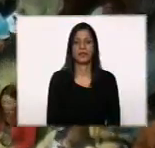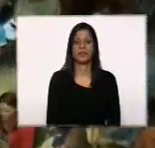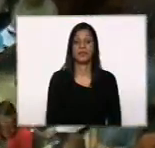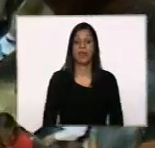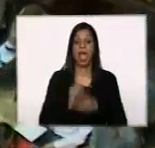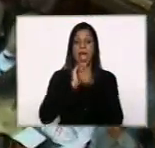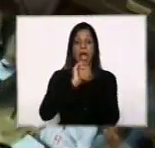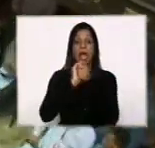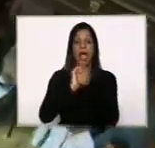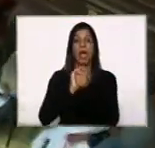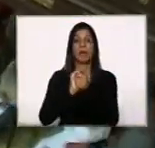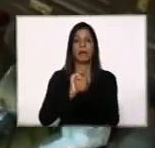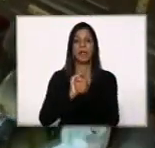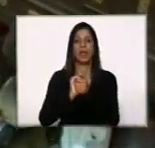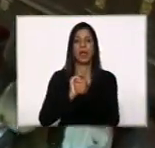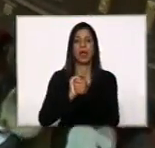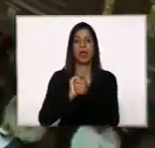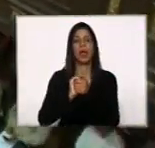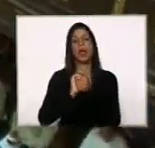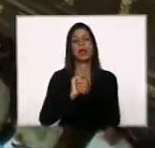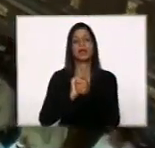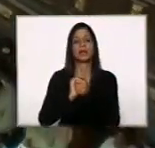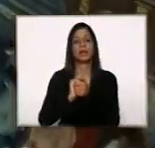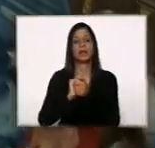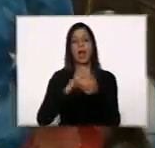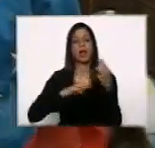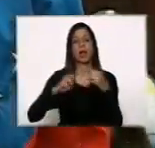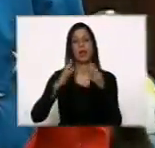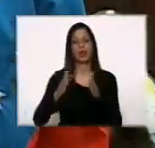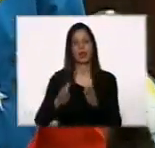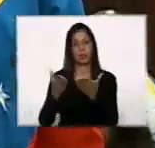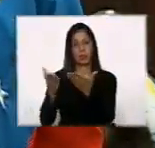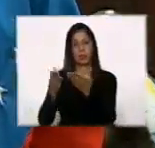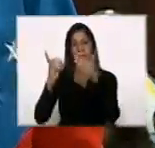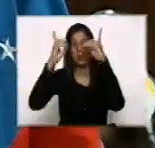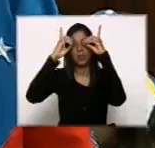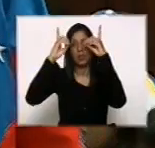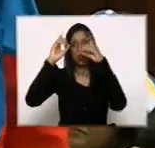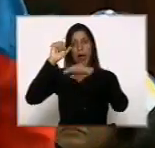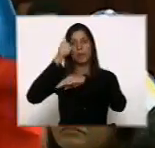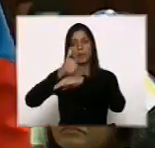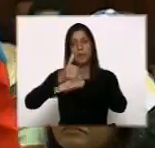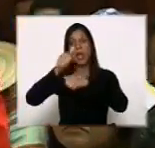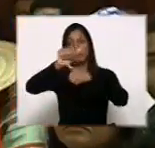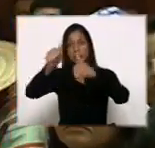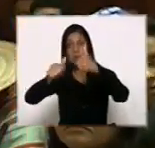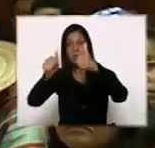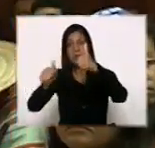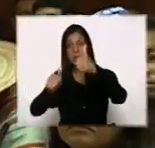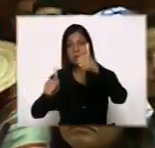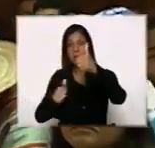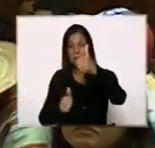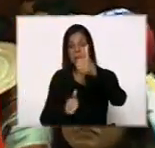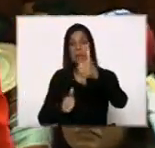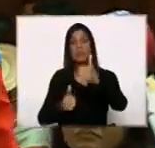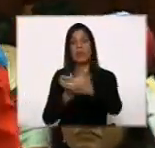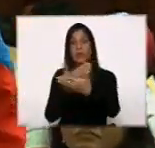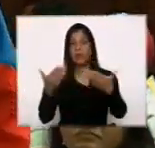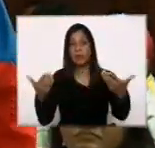Compatriota presidenta de la Asamblea Nacional Constituyente, Junta Directiva, compañeros